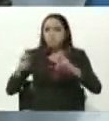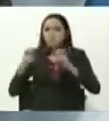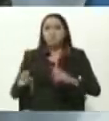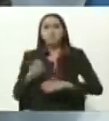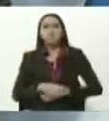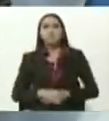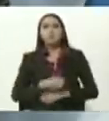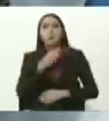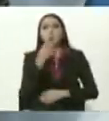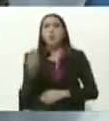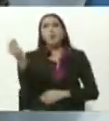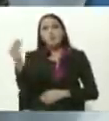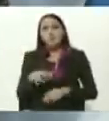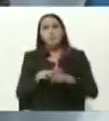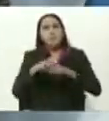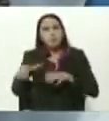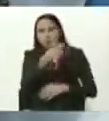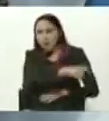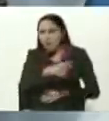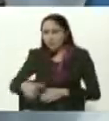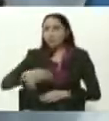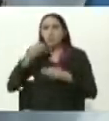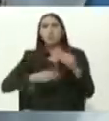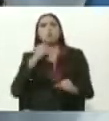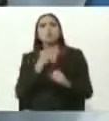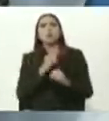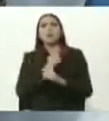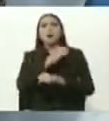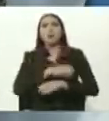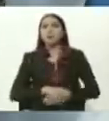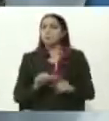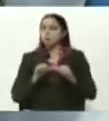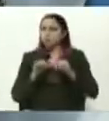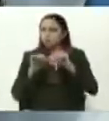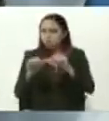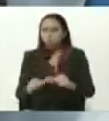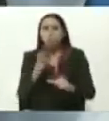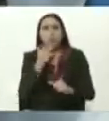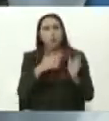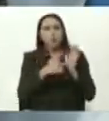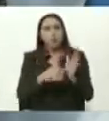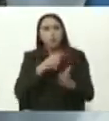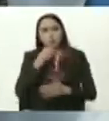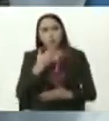buenos somos más, somos la gran mayoría acá, y sigamos dando ese buen ejemplo. Muchas gracias.